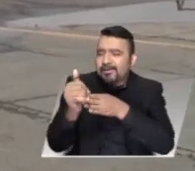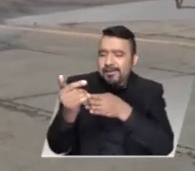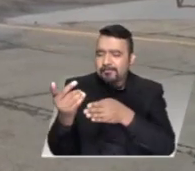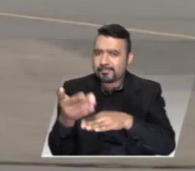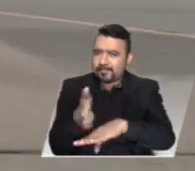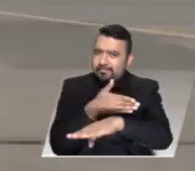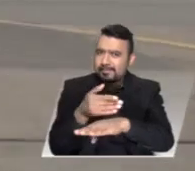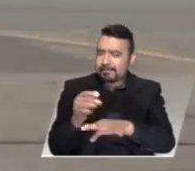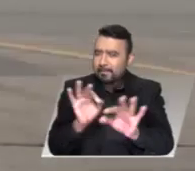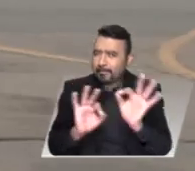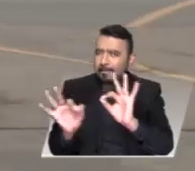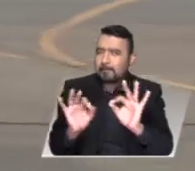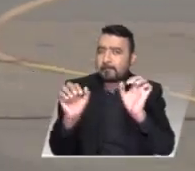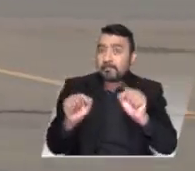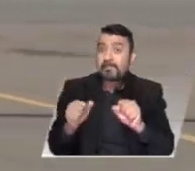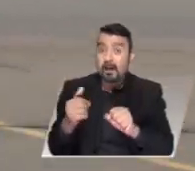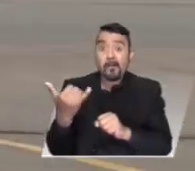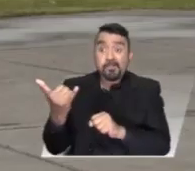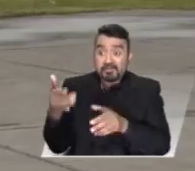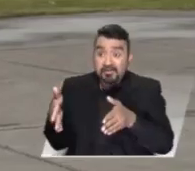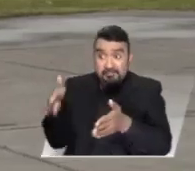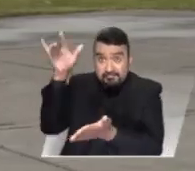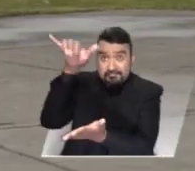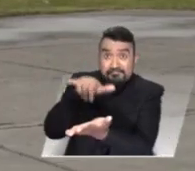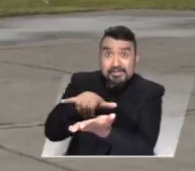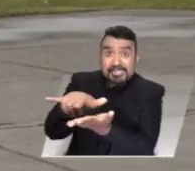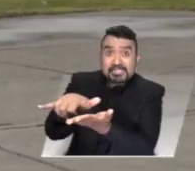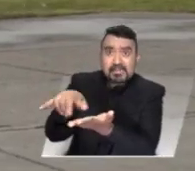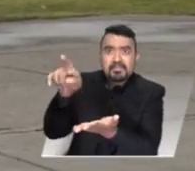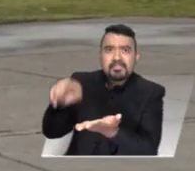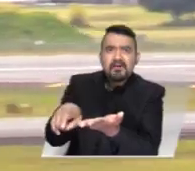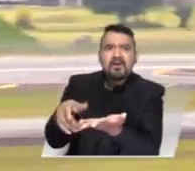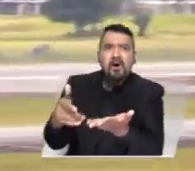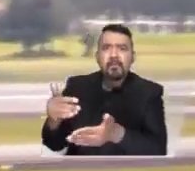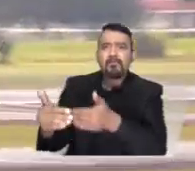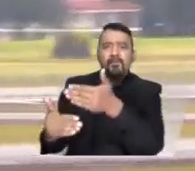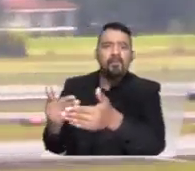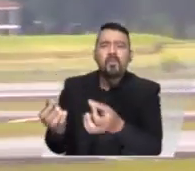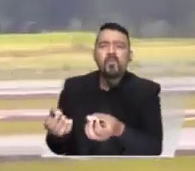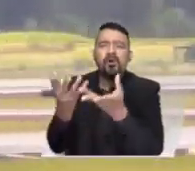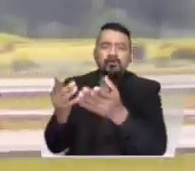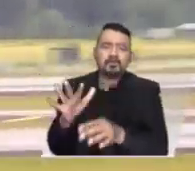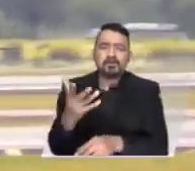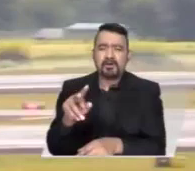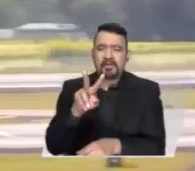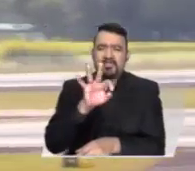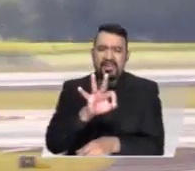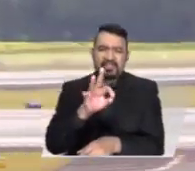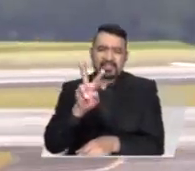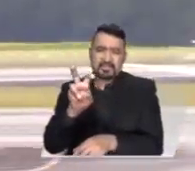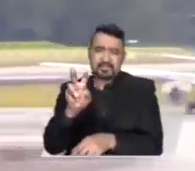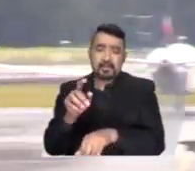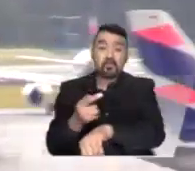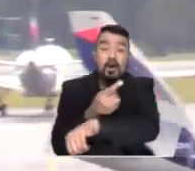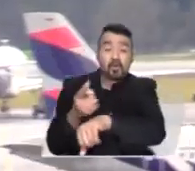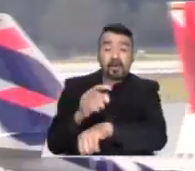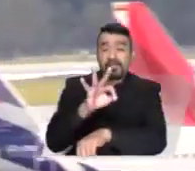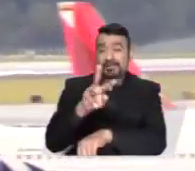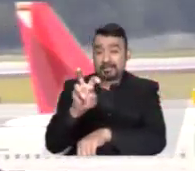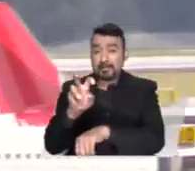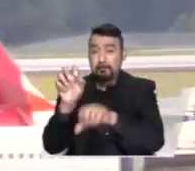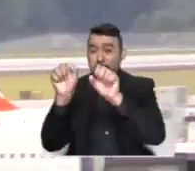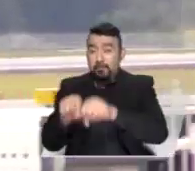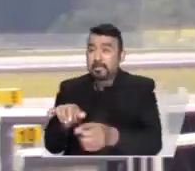adecuaciones en la pista, que si bien ya se queda estrecha, tendría capacidad de atender 37 operaciones por hora, capacidad que